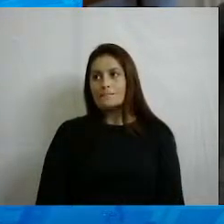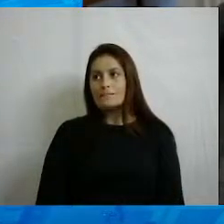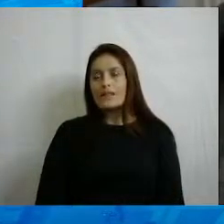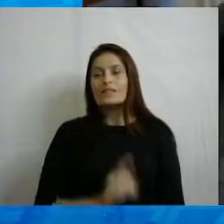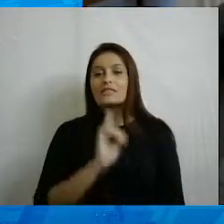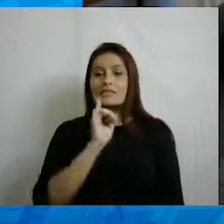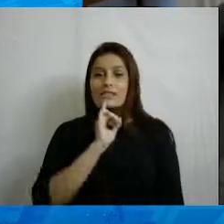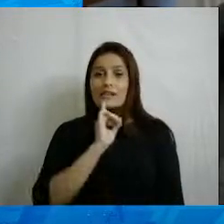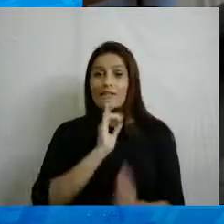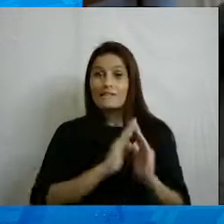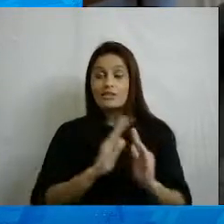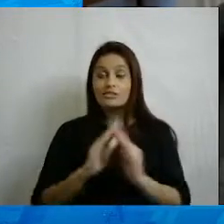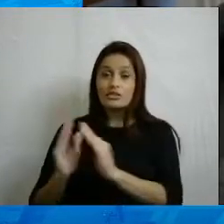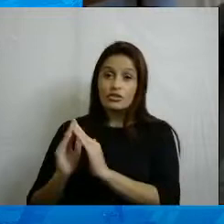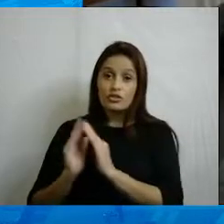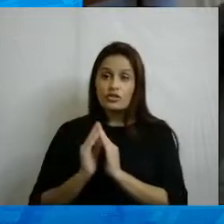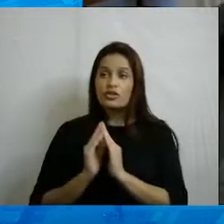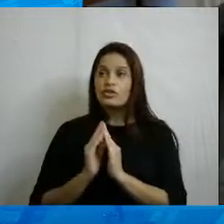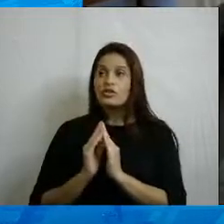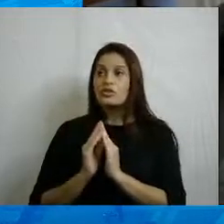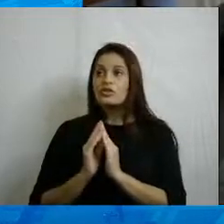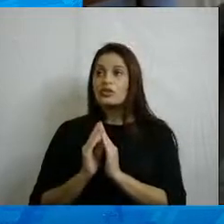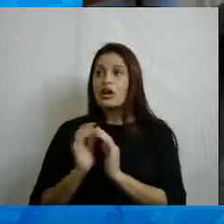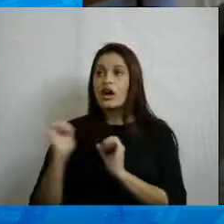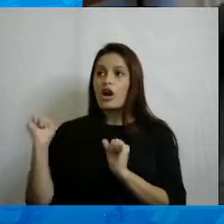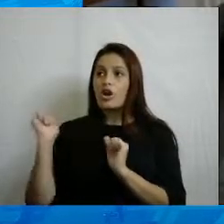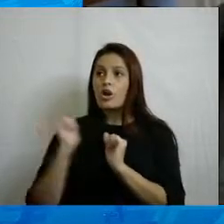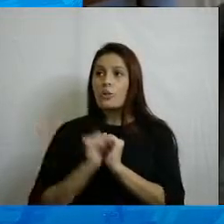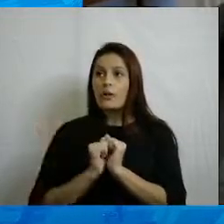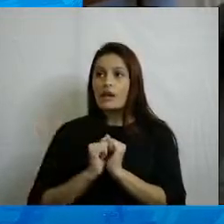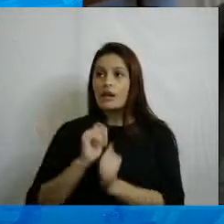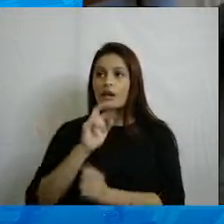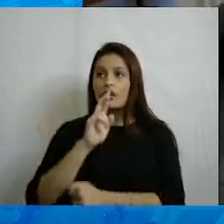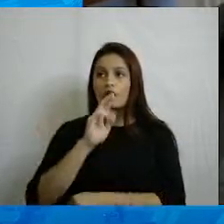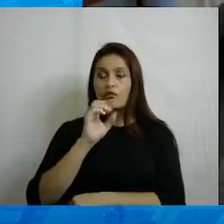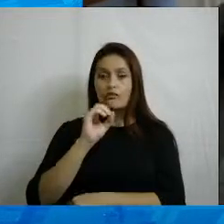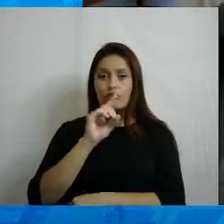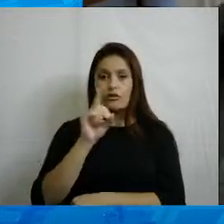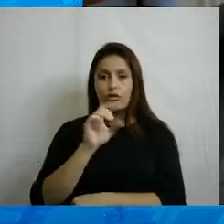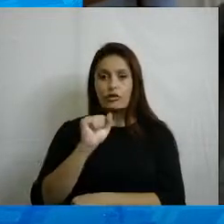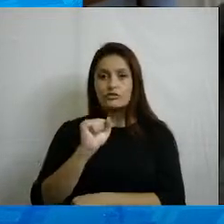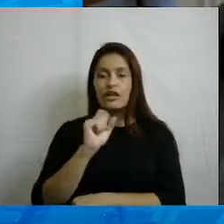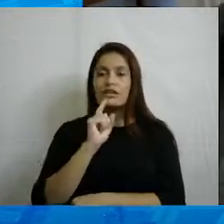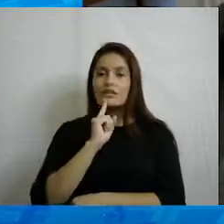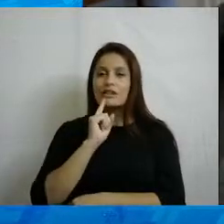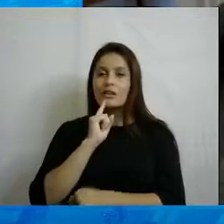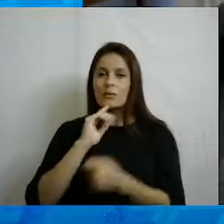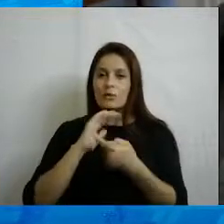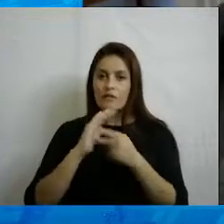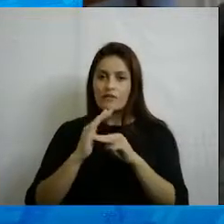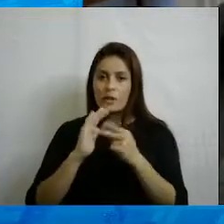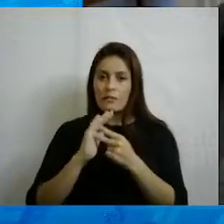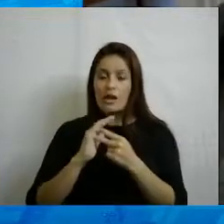vecinos, en este momento la vecina que me acompaña, la señora Rosa, está teniendo un conflicto en este momento con una vecina,